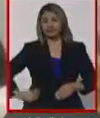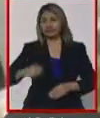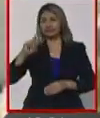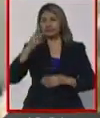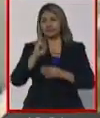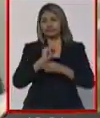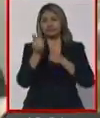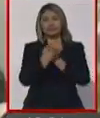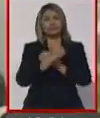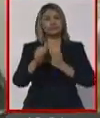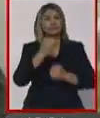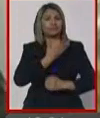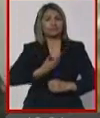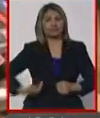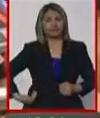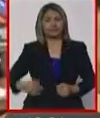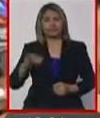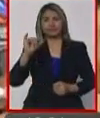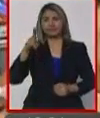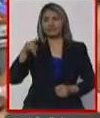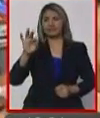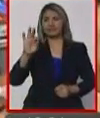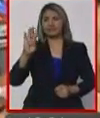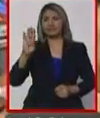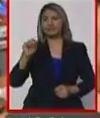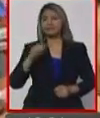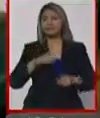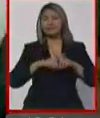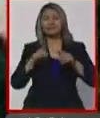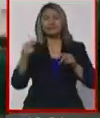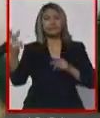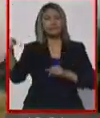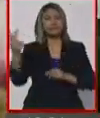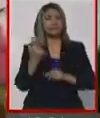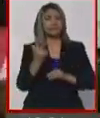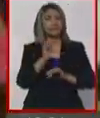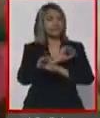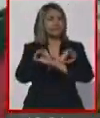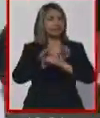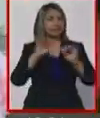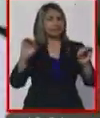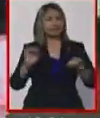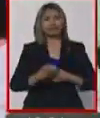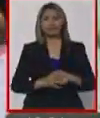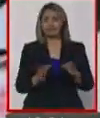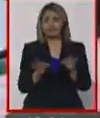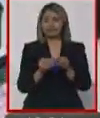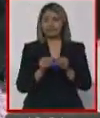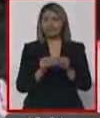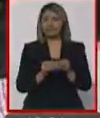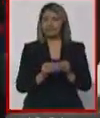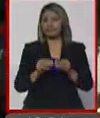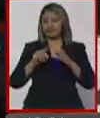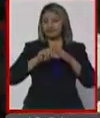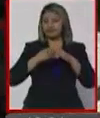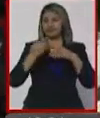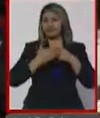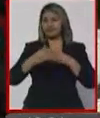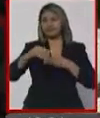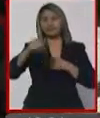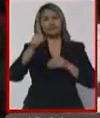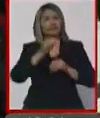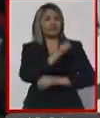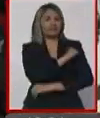el viceministro de Autonomías y el presidente de YPFB. Sin embargo, ellos no llegaron a esta audiencia pública y decidieron empezar con